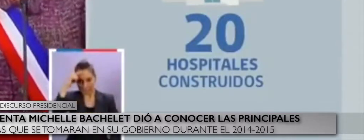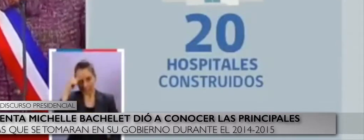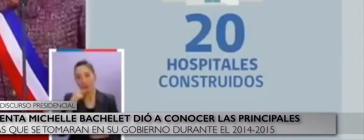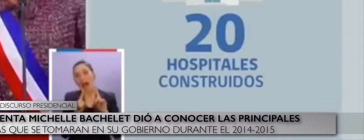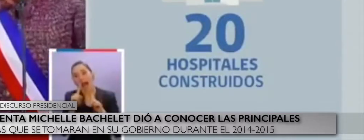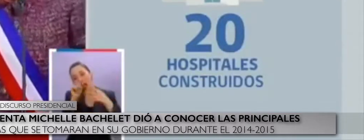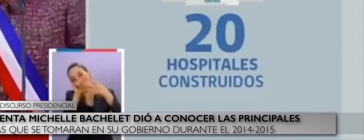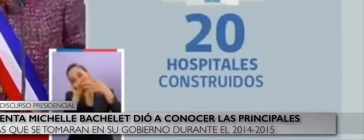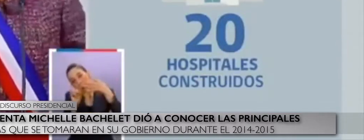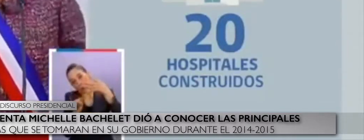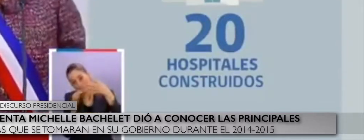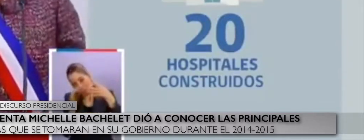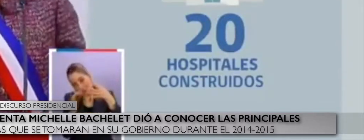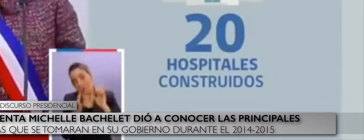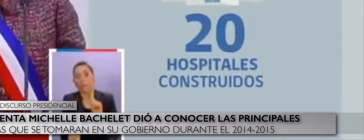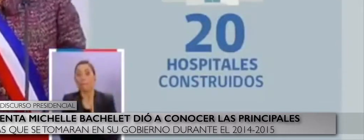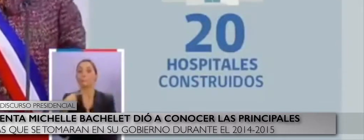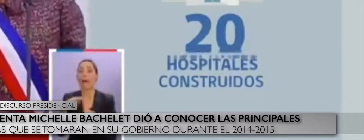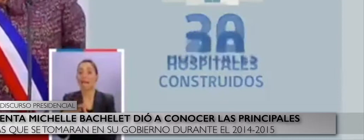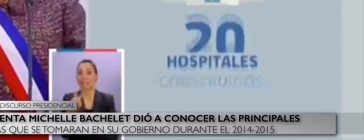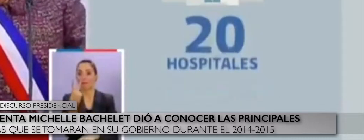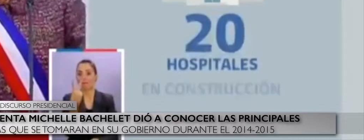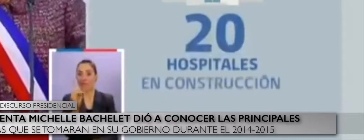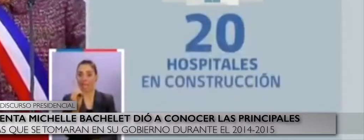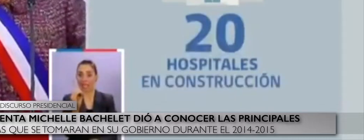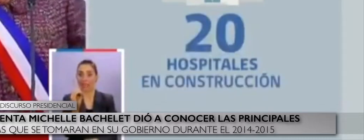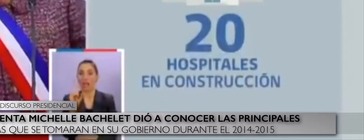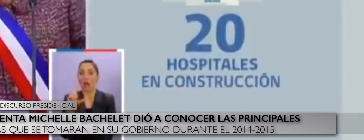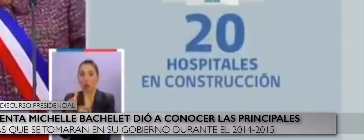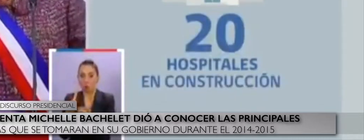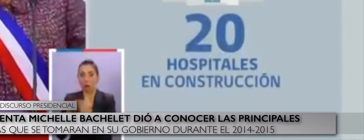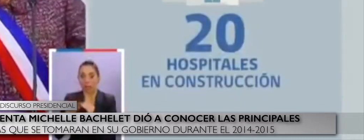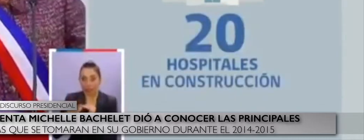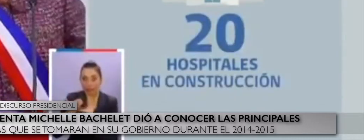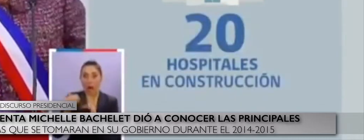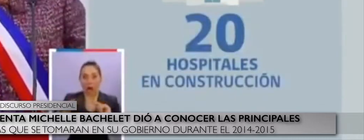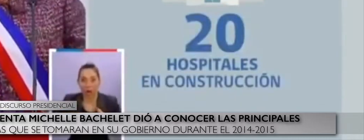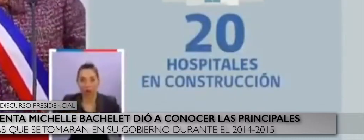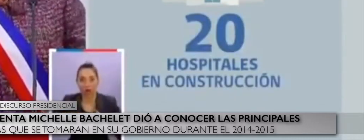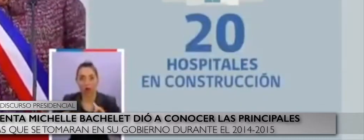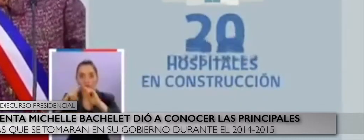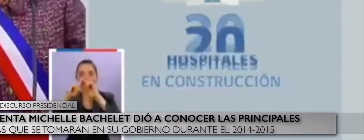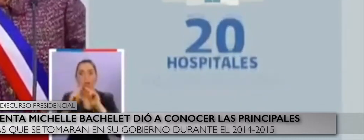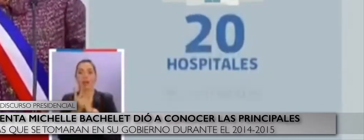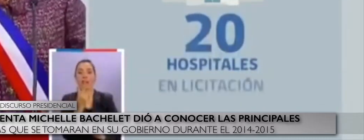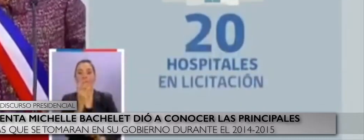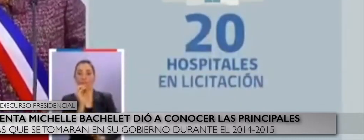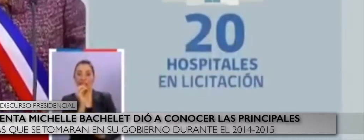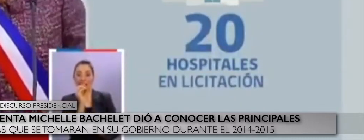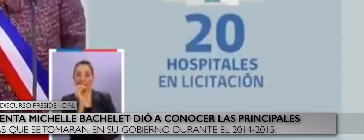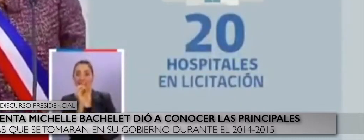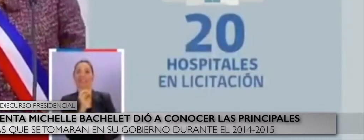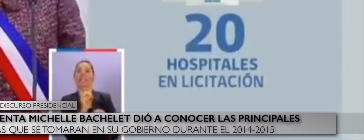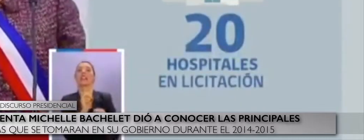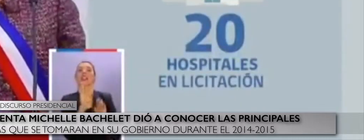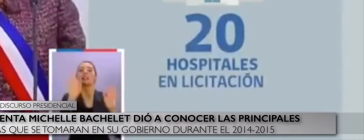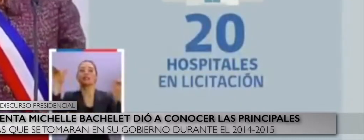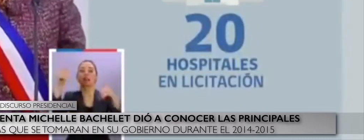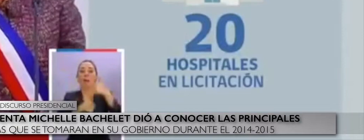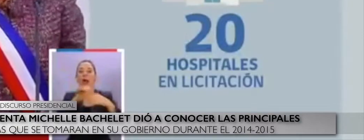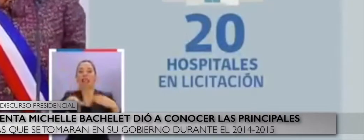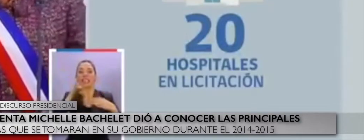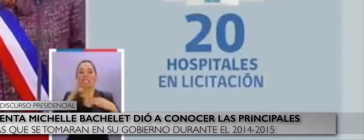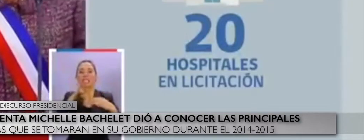algunos. A ellos sumaremos 20 recintos en proceso de construcción y otros 20 que quedarán en etapa de licitación de obra y